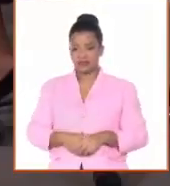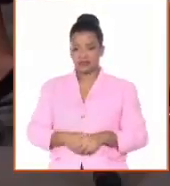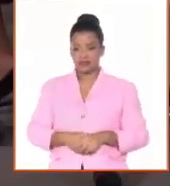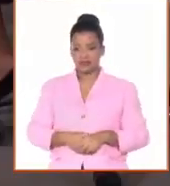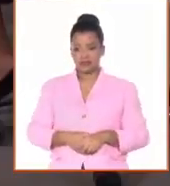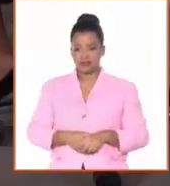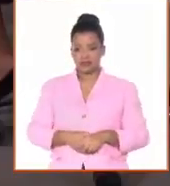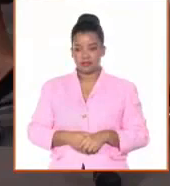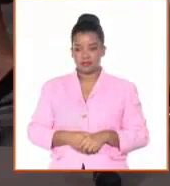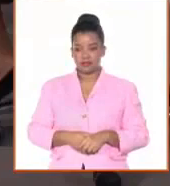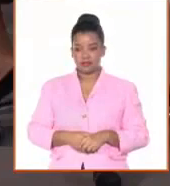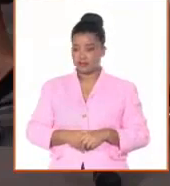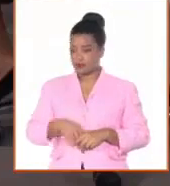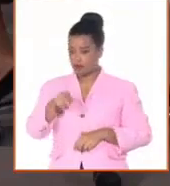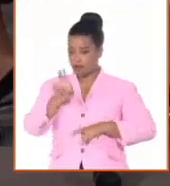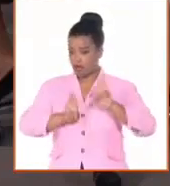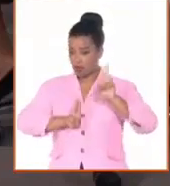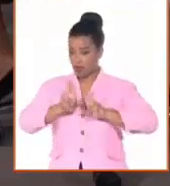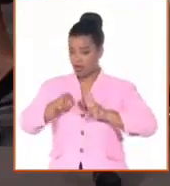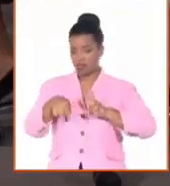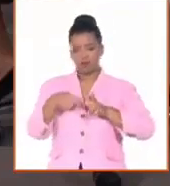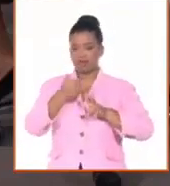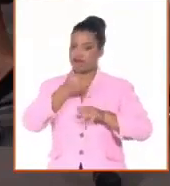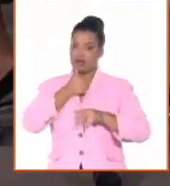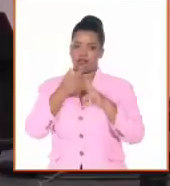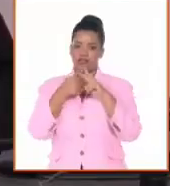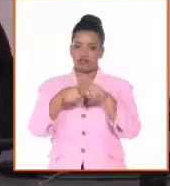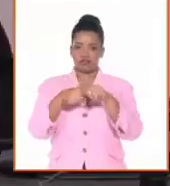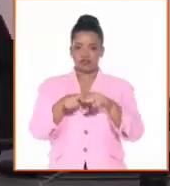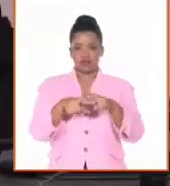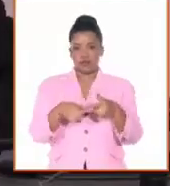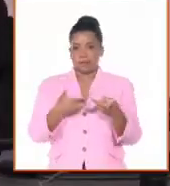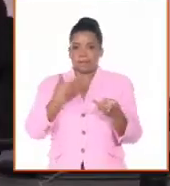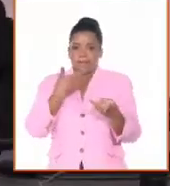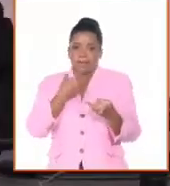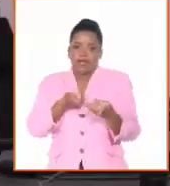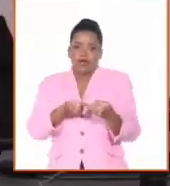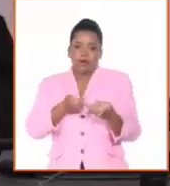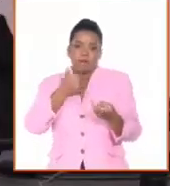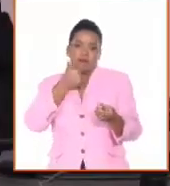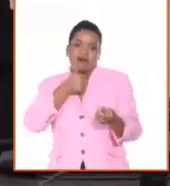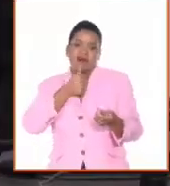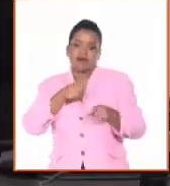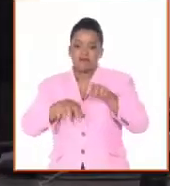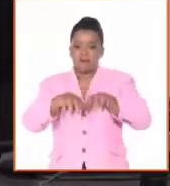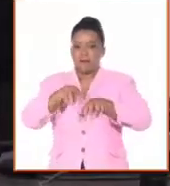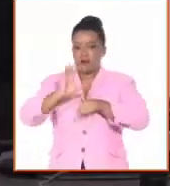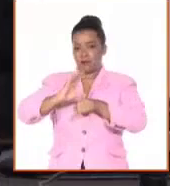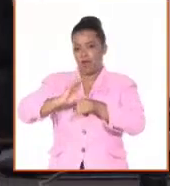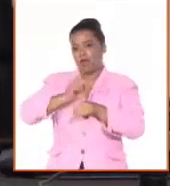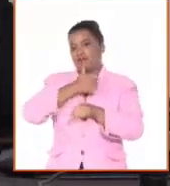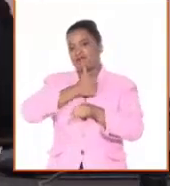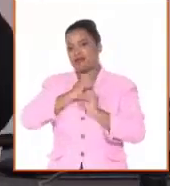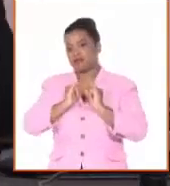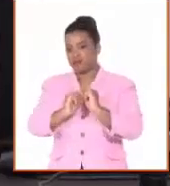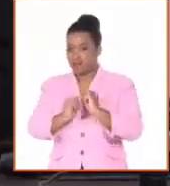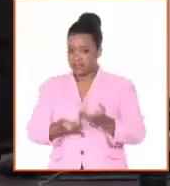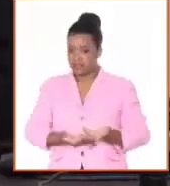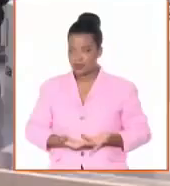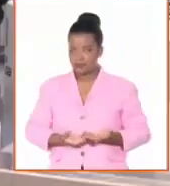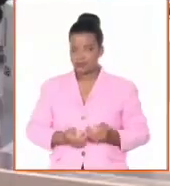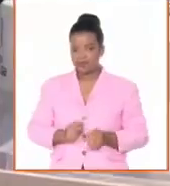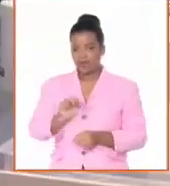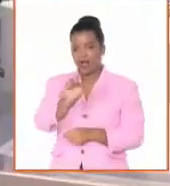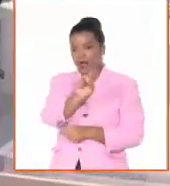todos coincidimos es la solución para los desafíos que tienen por delante los registros y las notarías hay una pregunta